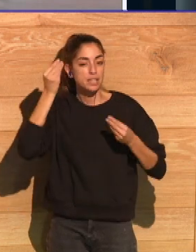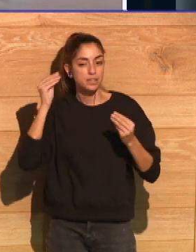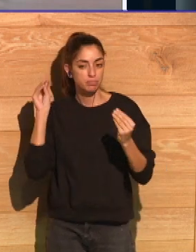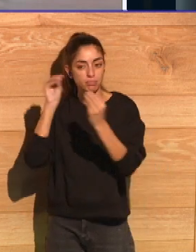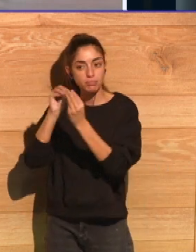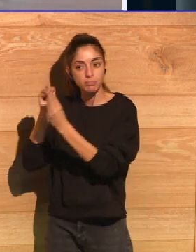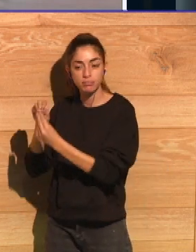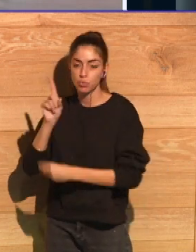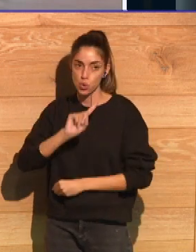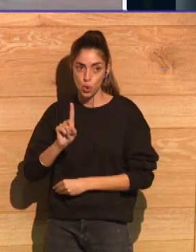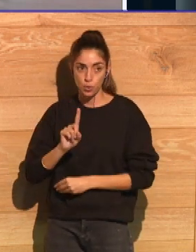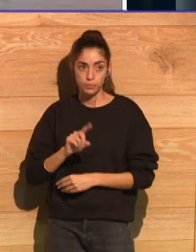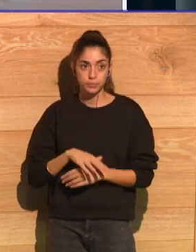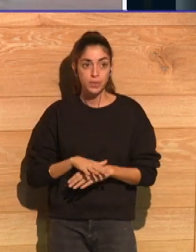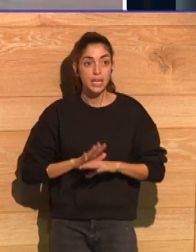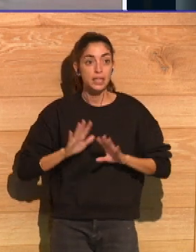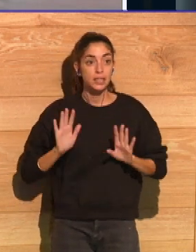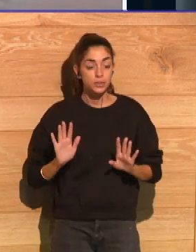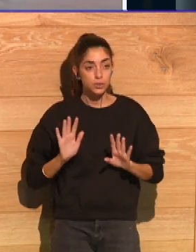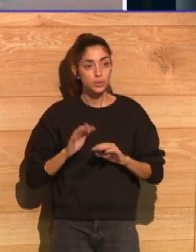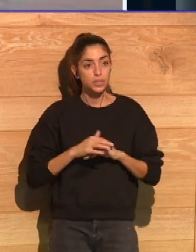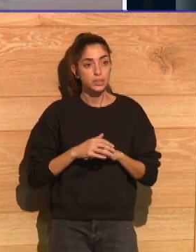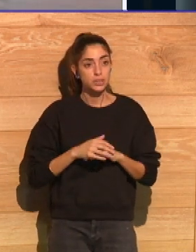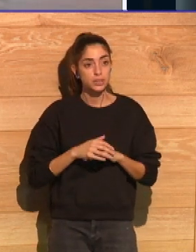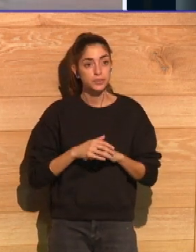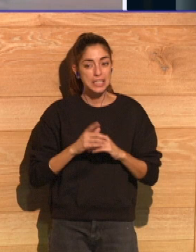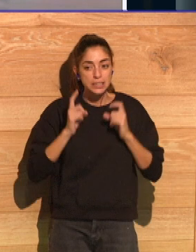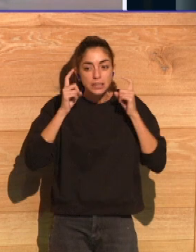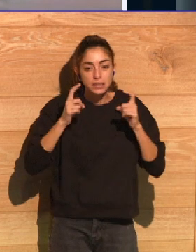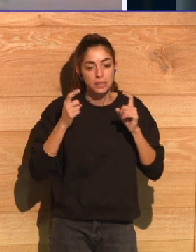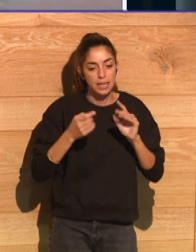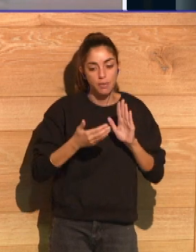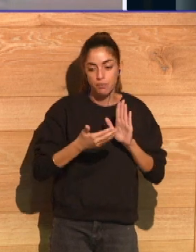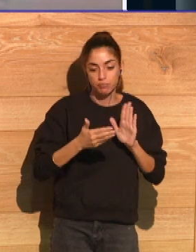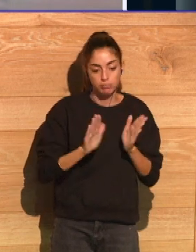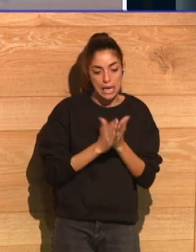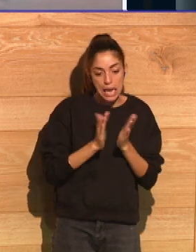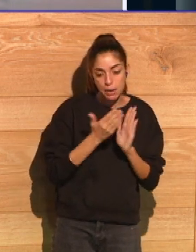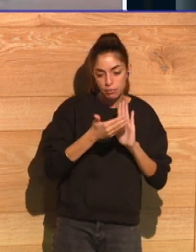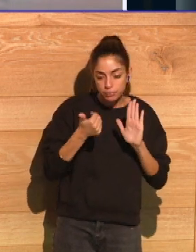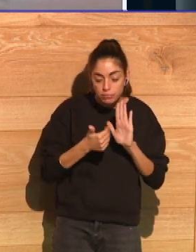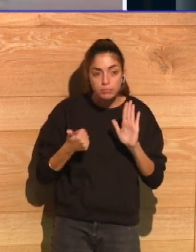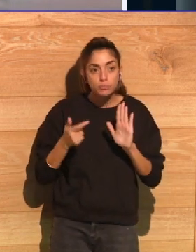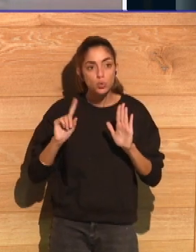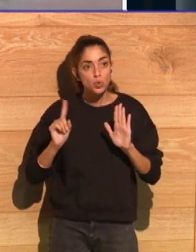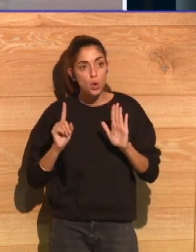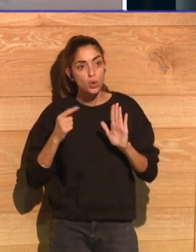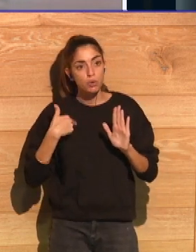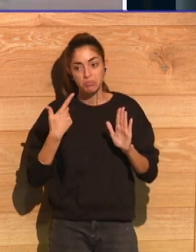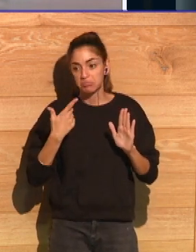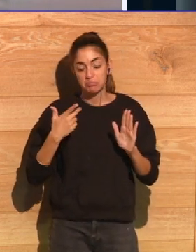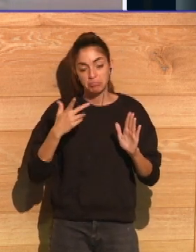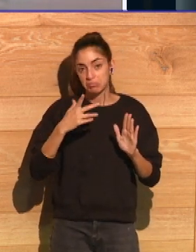Pero más que intentar eliminar eso o reducirlo, en realidad me dejé ir, o